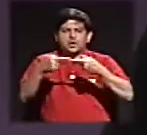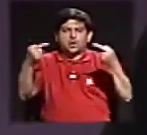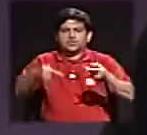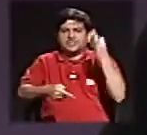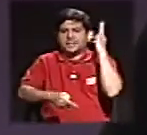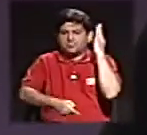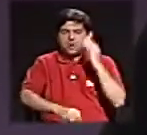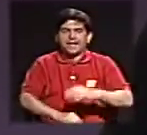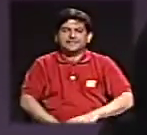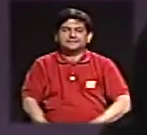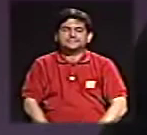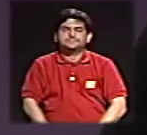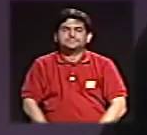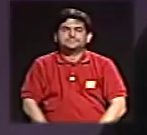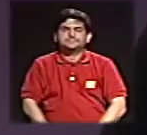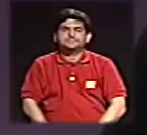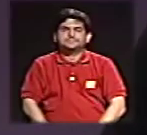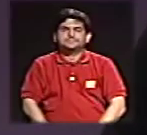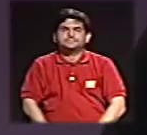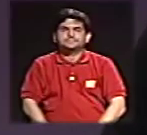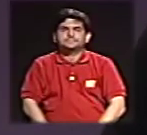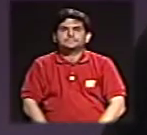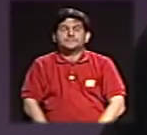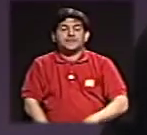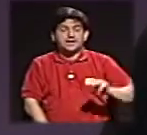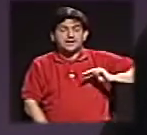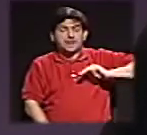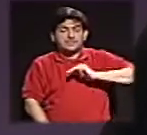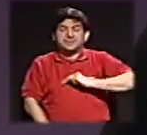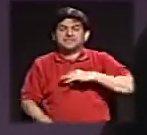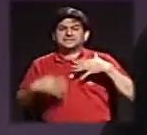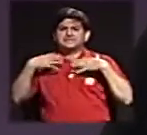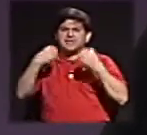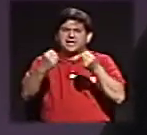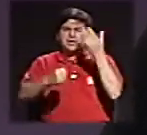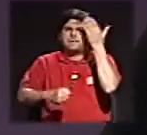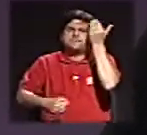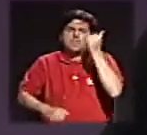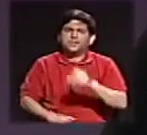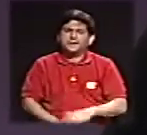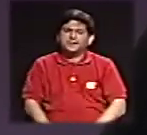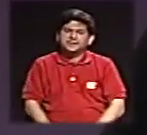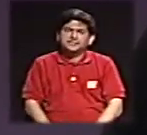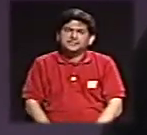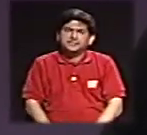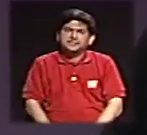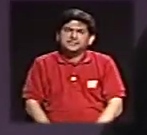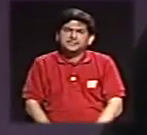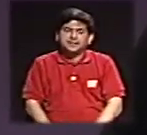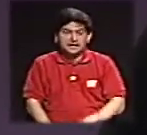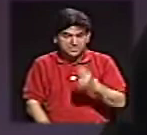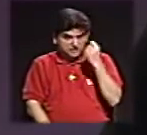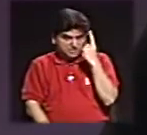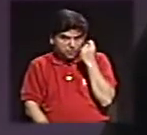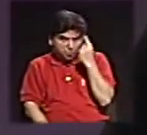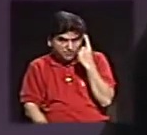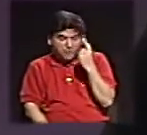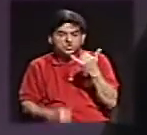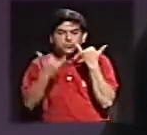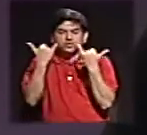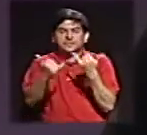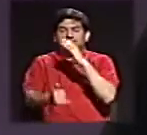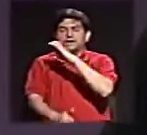mujeres, ¿y por qué al Ministerio de Salud? Porque si entendemos que ya la